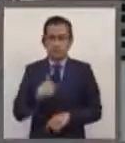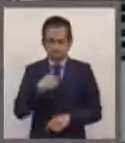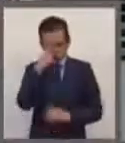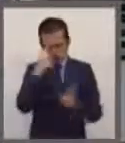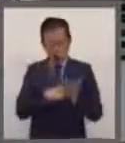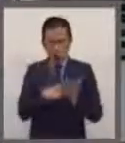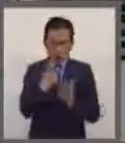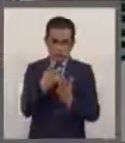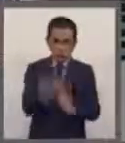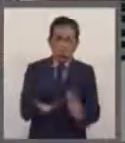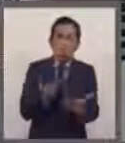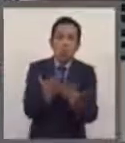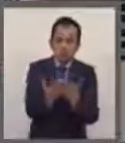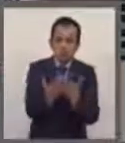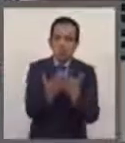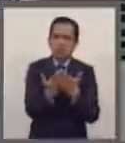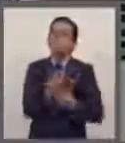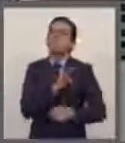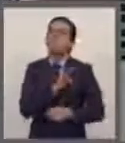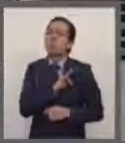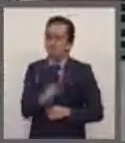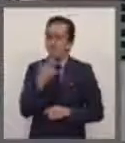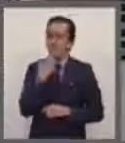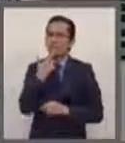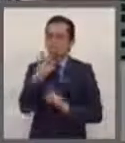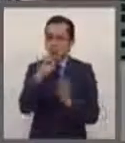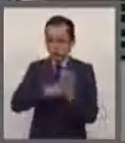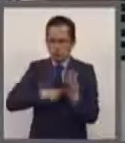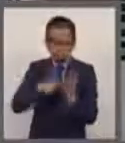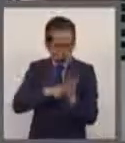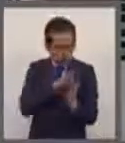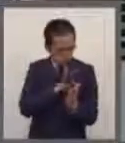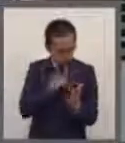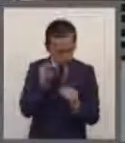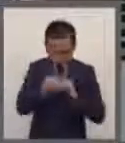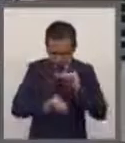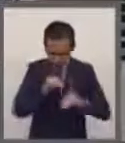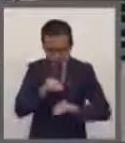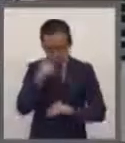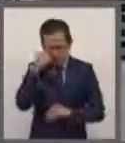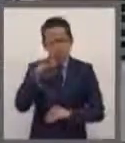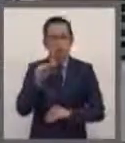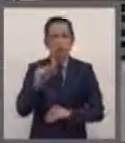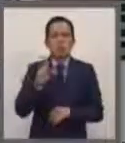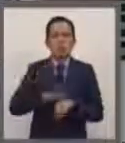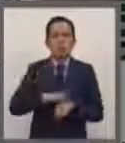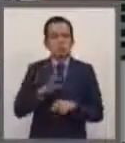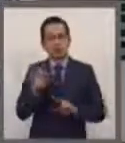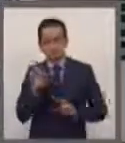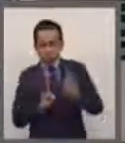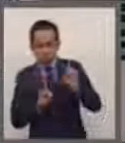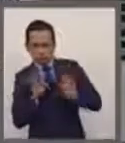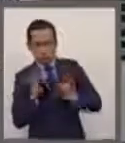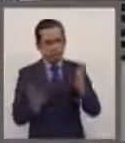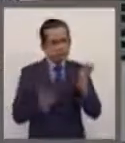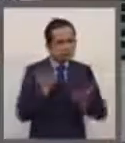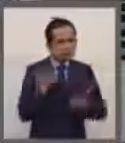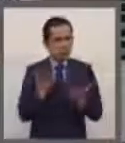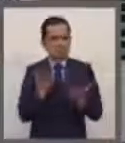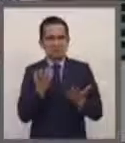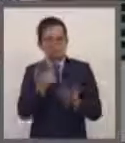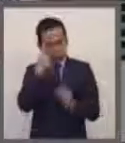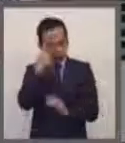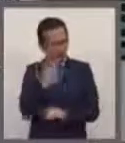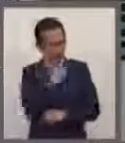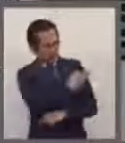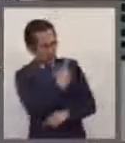puede mejorarse y no puede generar espacios de duda de una actividad que se reconoce a nivel nacional de un